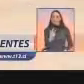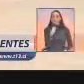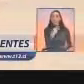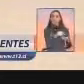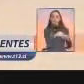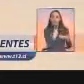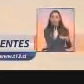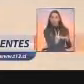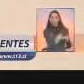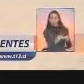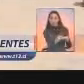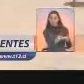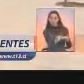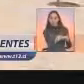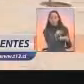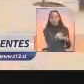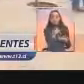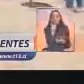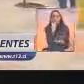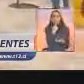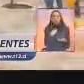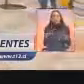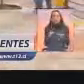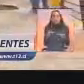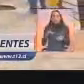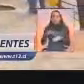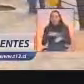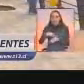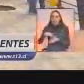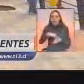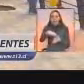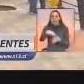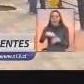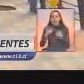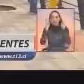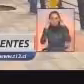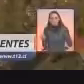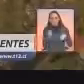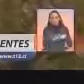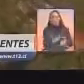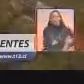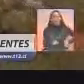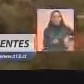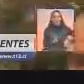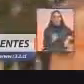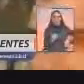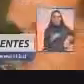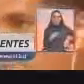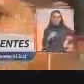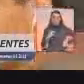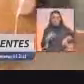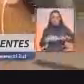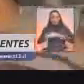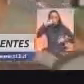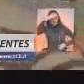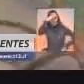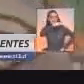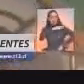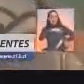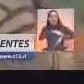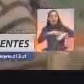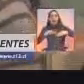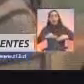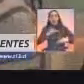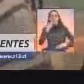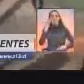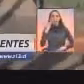voz de Lazarillo App se ha transformado en su única guía para poder tomar la micro. Reauchlis con avenida Almirante Blanco Encalada con Almirante